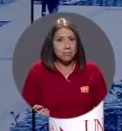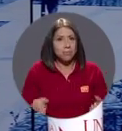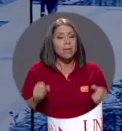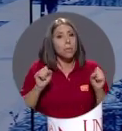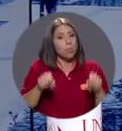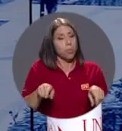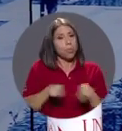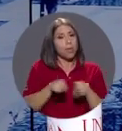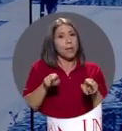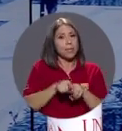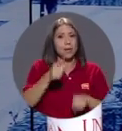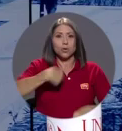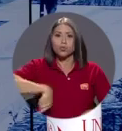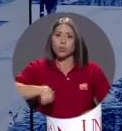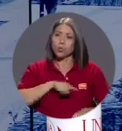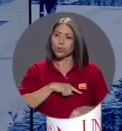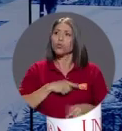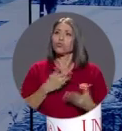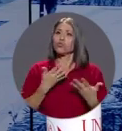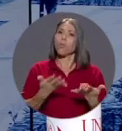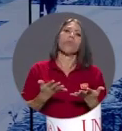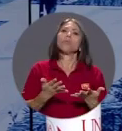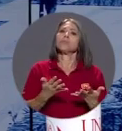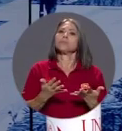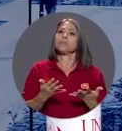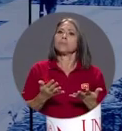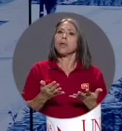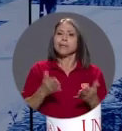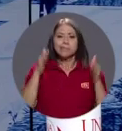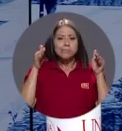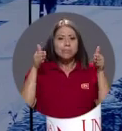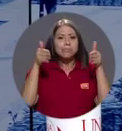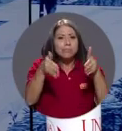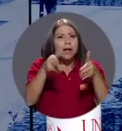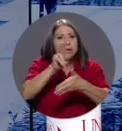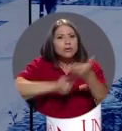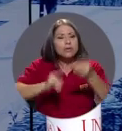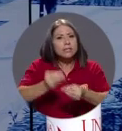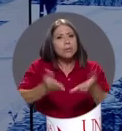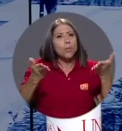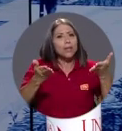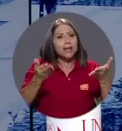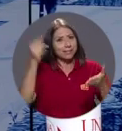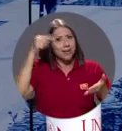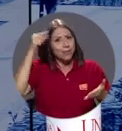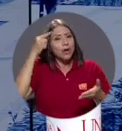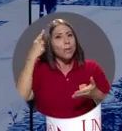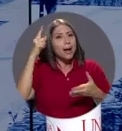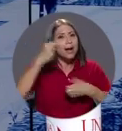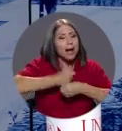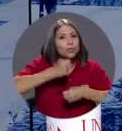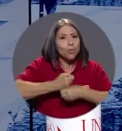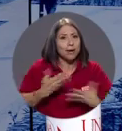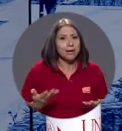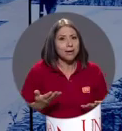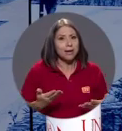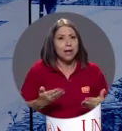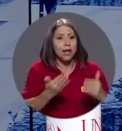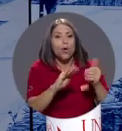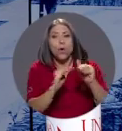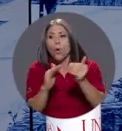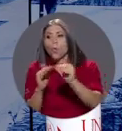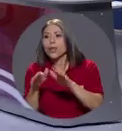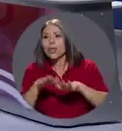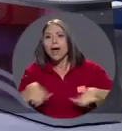¿Por qué no posicionarnos sobre las universidades públicas como gobierno para actuar? ¿Qué mejor credibilidad en las